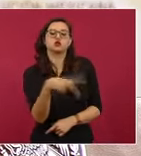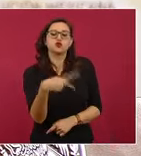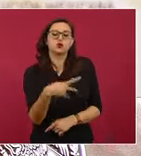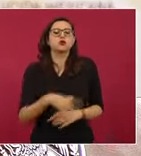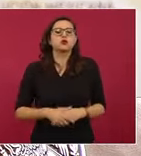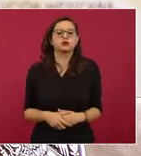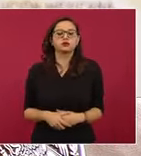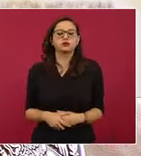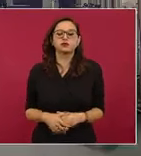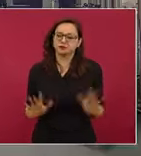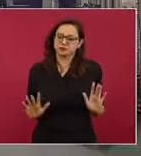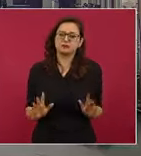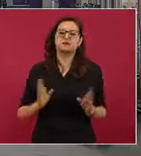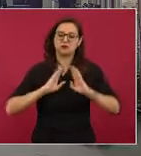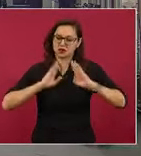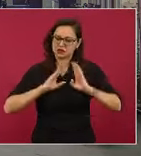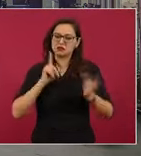Me lo dijo